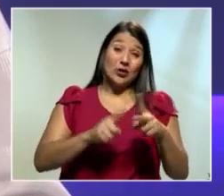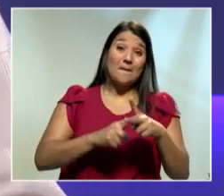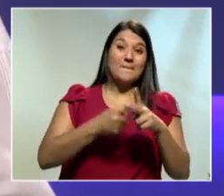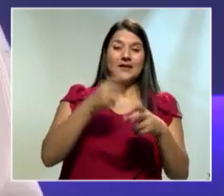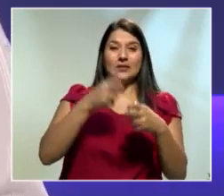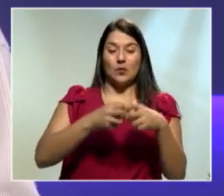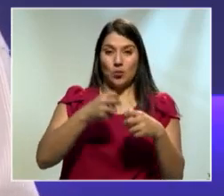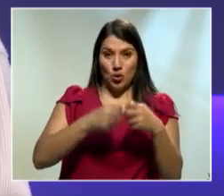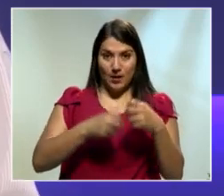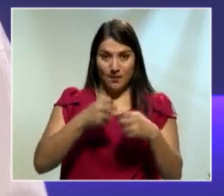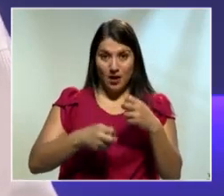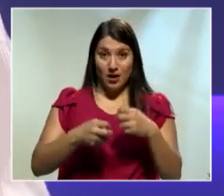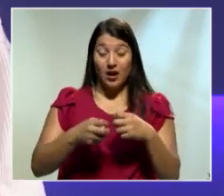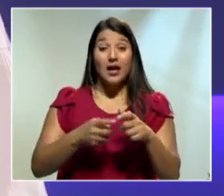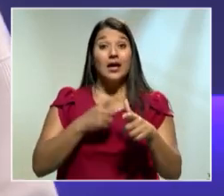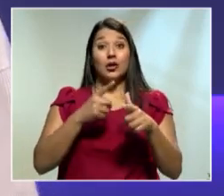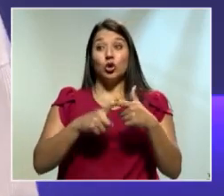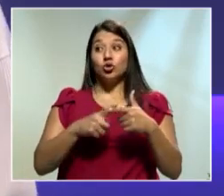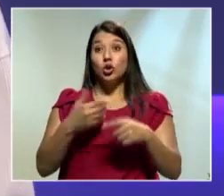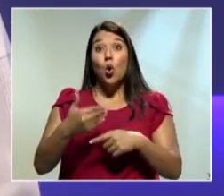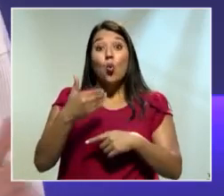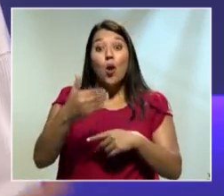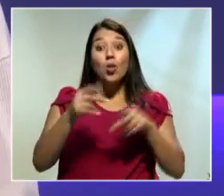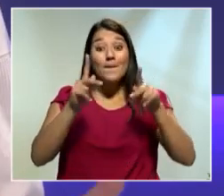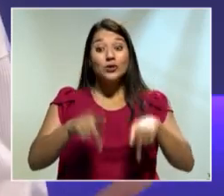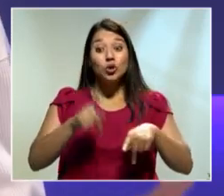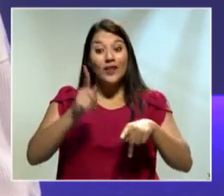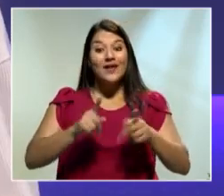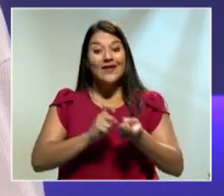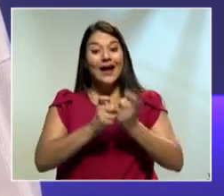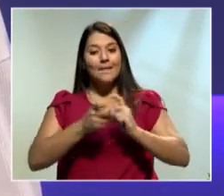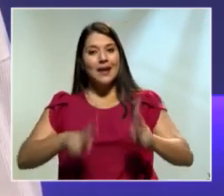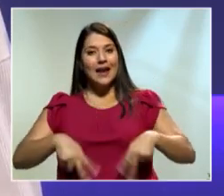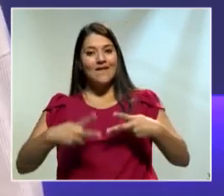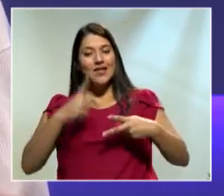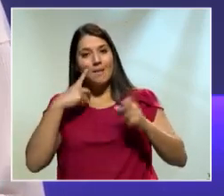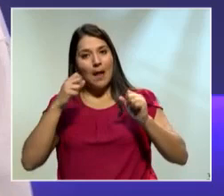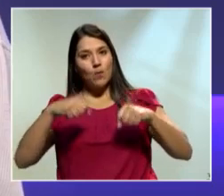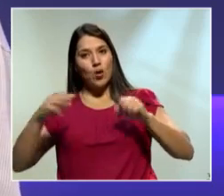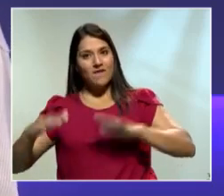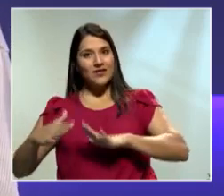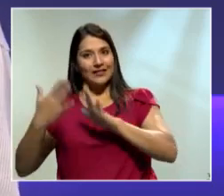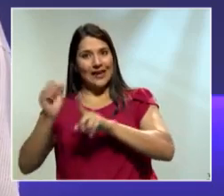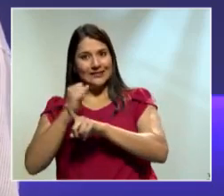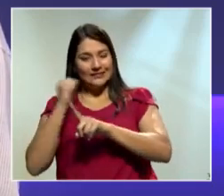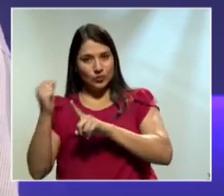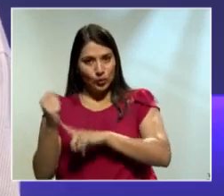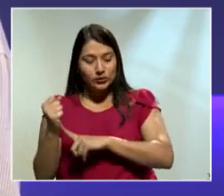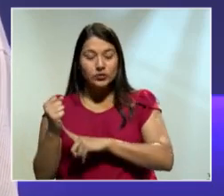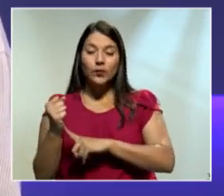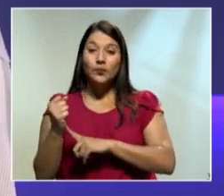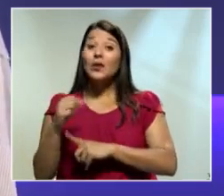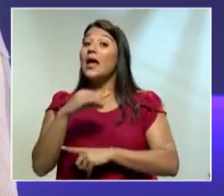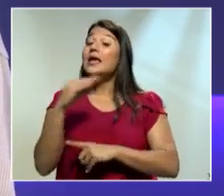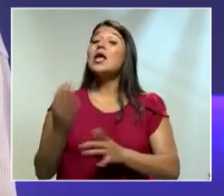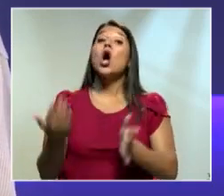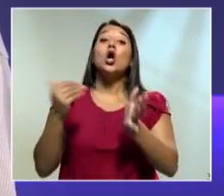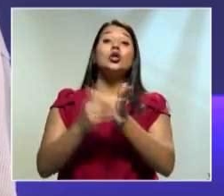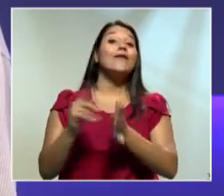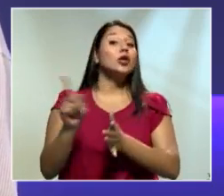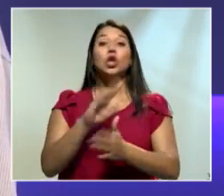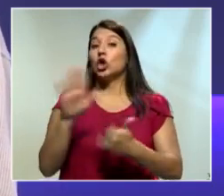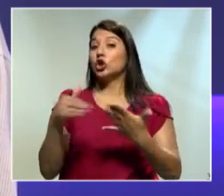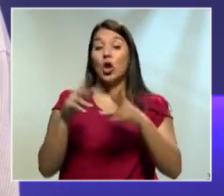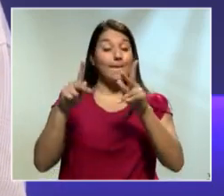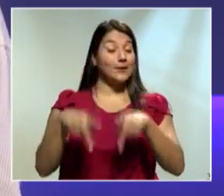nos referimos, cuando tenés que cambiarle la vida a las personas para que puedan sobrevivir a lo que se están enfrentando. Y nuevamente, no todas las personas saben que lo que